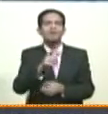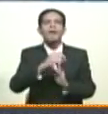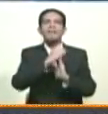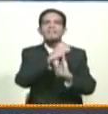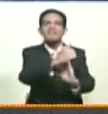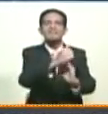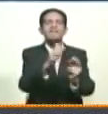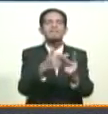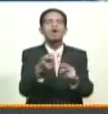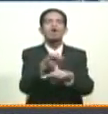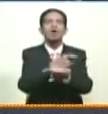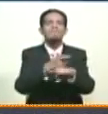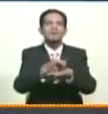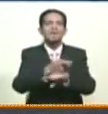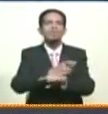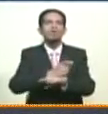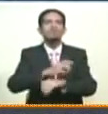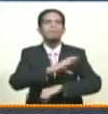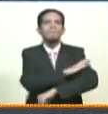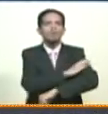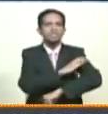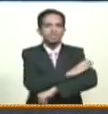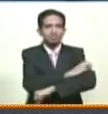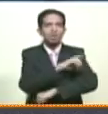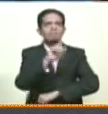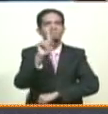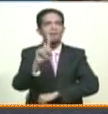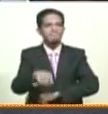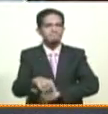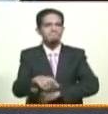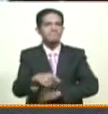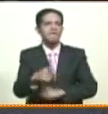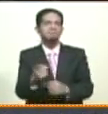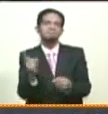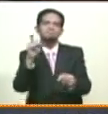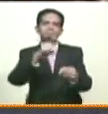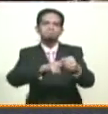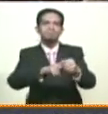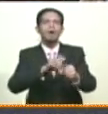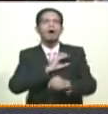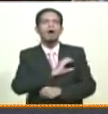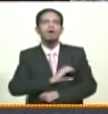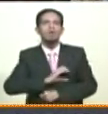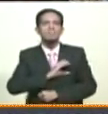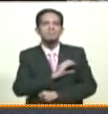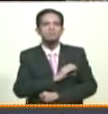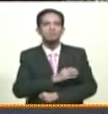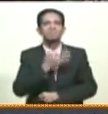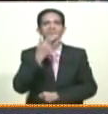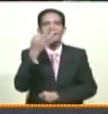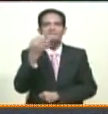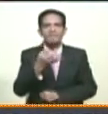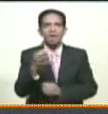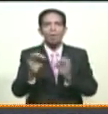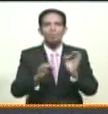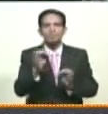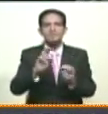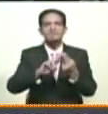gobernadores, opositores, que estaban formando parte también de esta Comisión de la Verdad, la Justicia, la Paz y Tranquilidad Pública, en